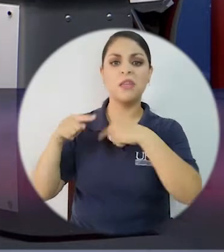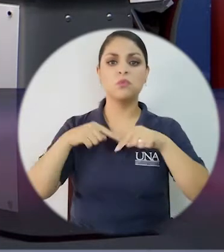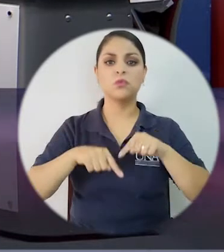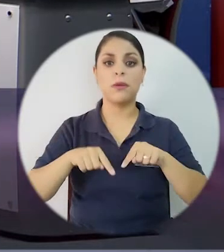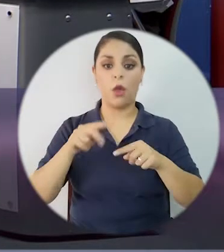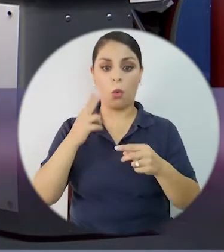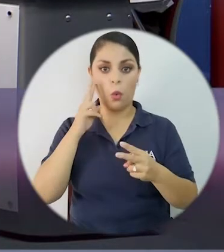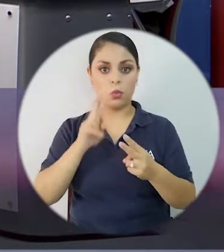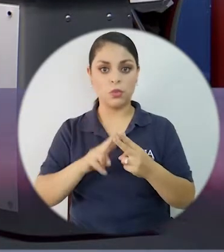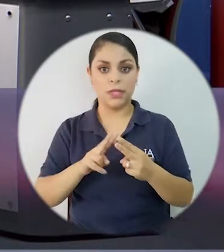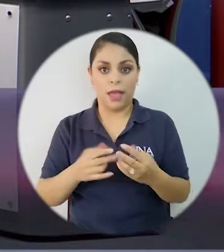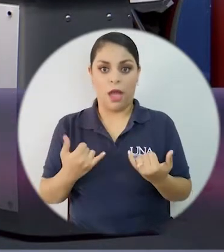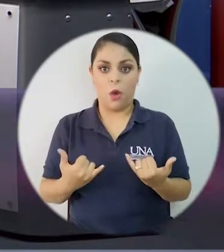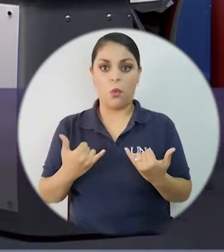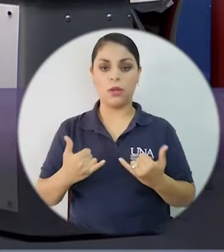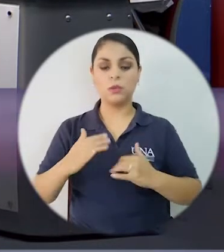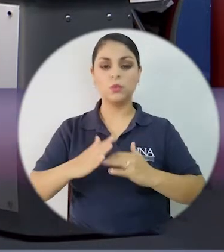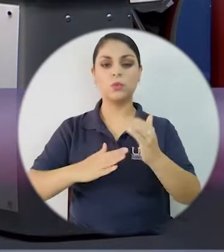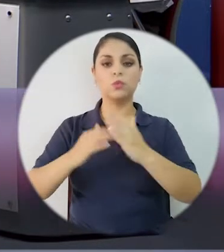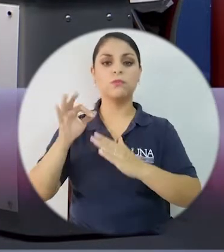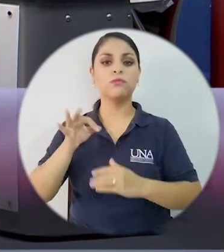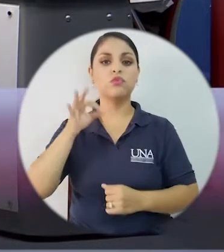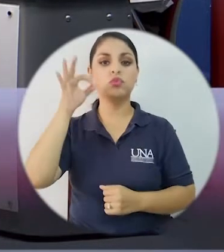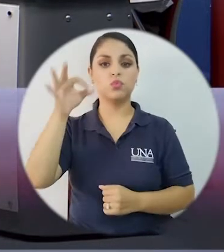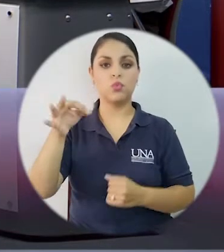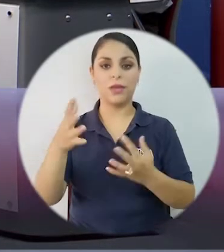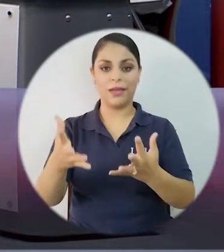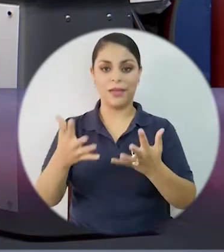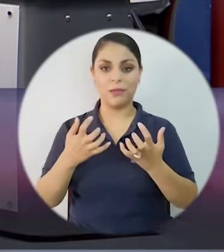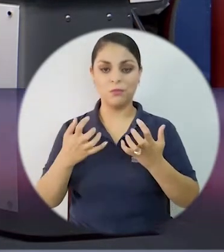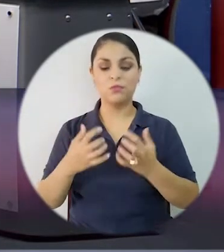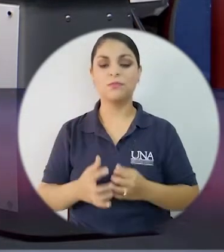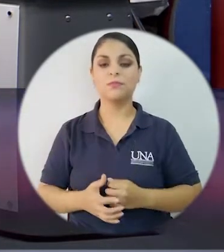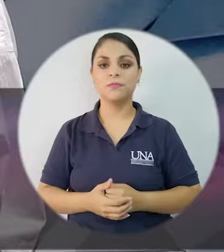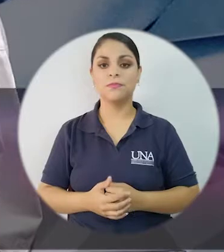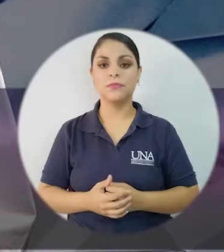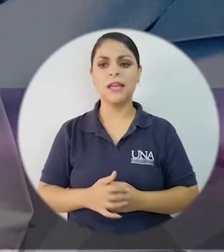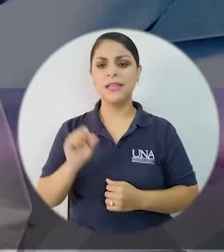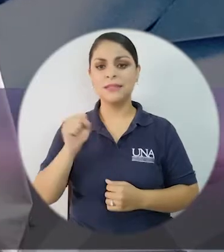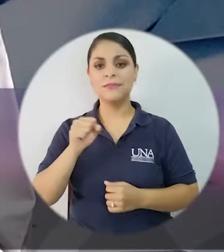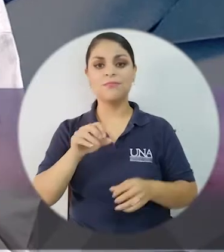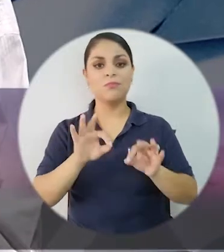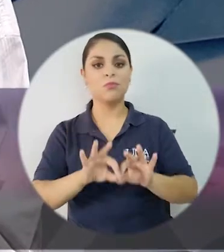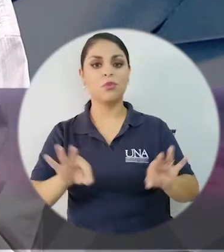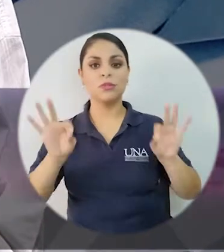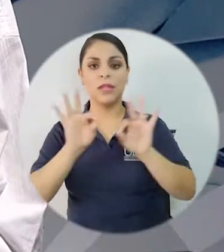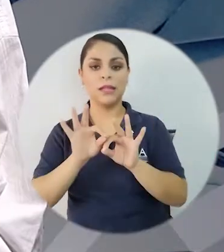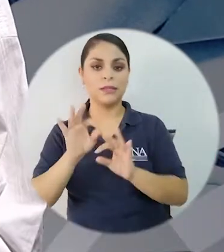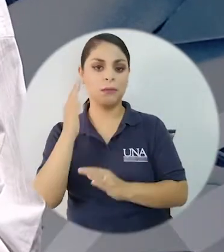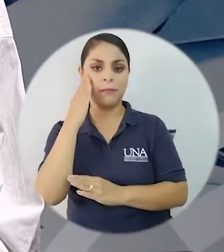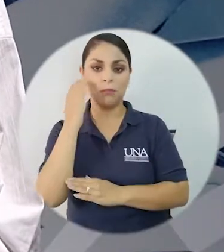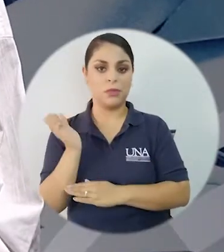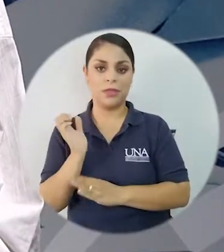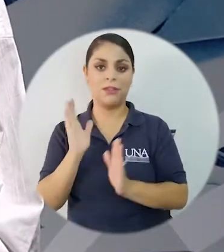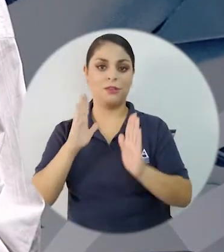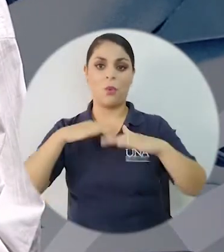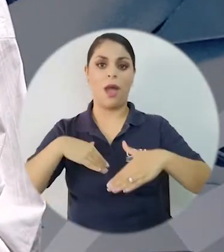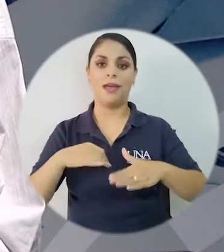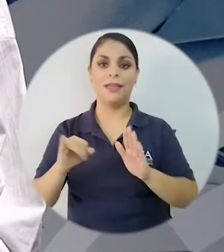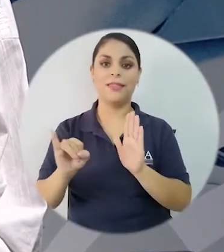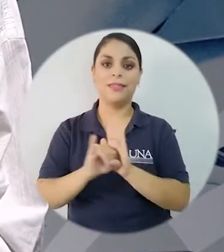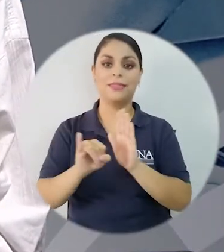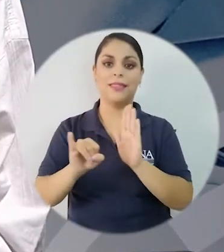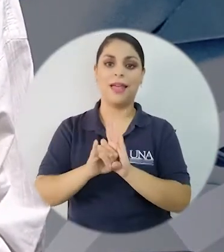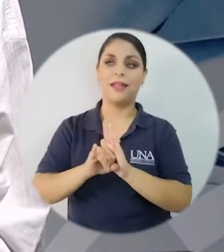el presente y construir el futuro que queremos. Sí, es vital porque no hay una identidad caída del